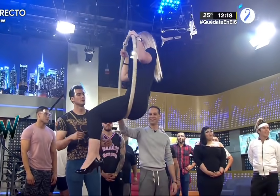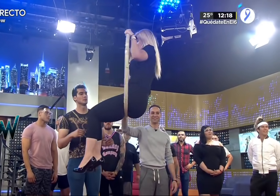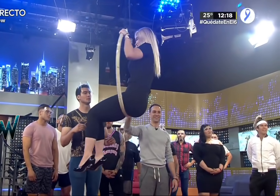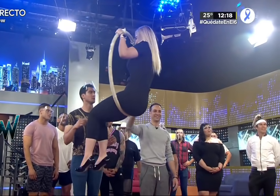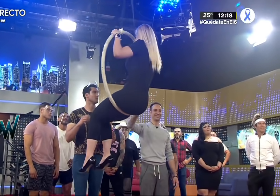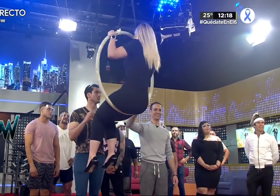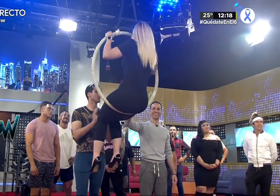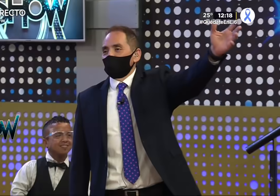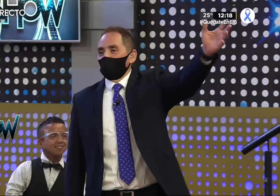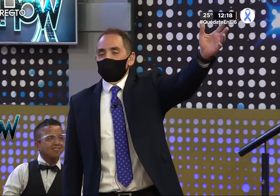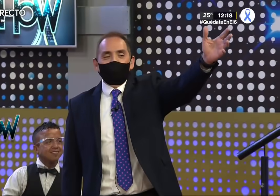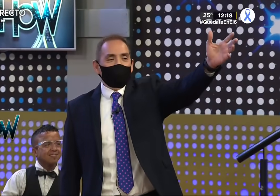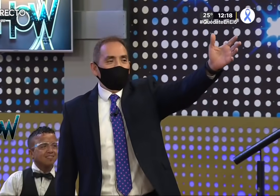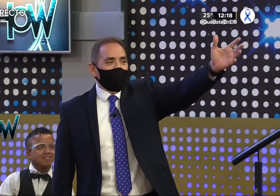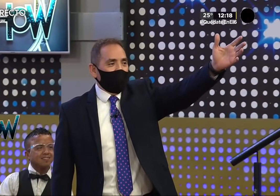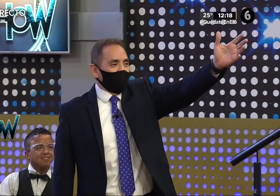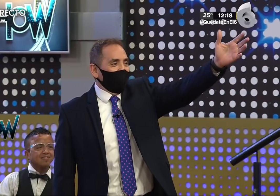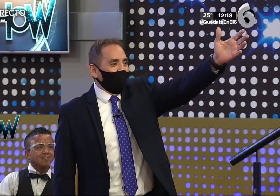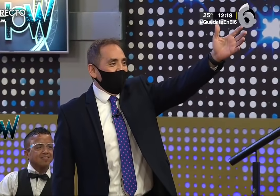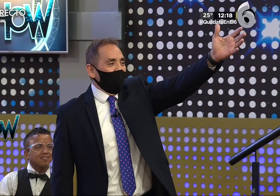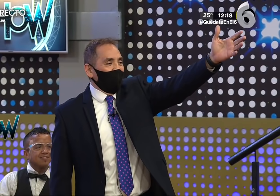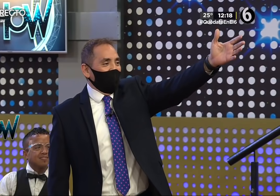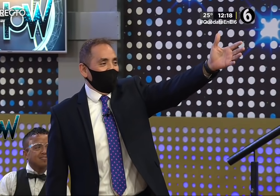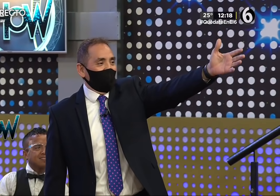¡Se quiere subir